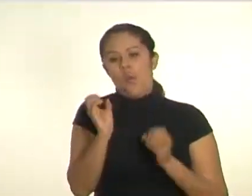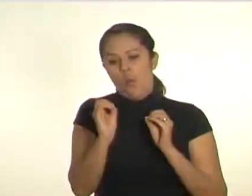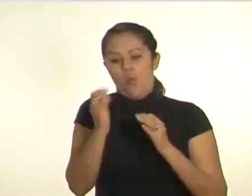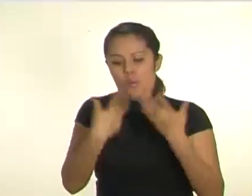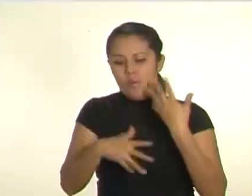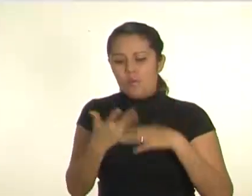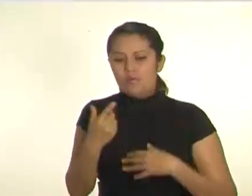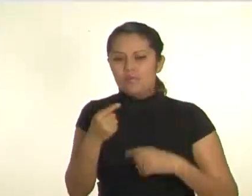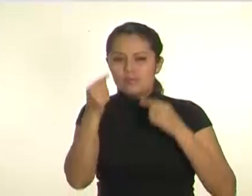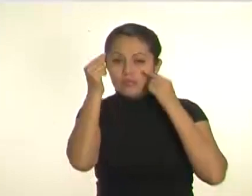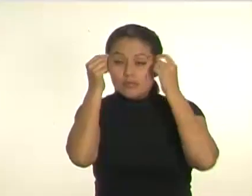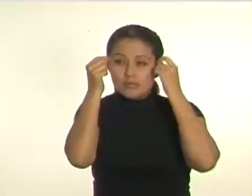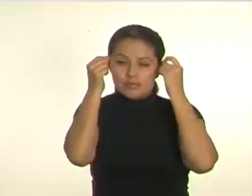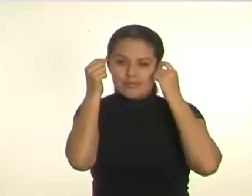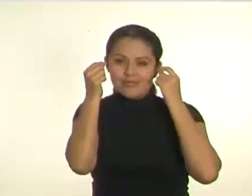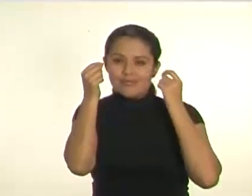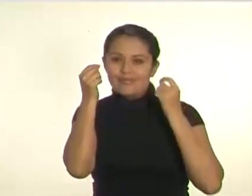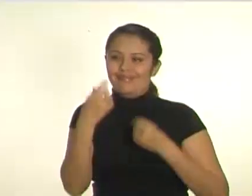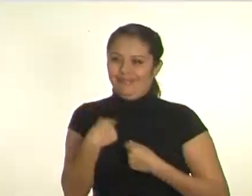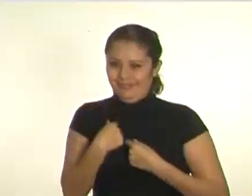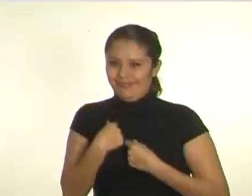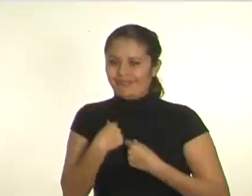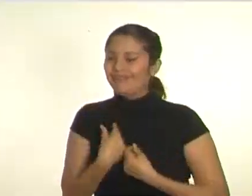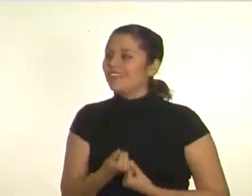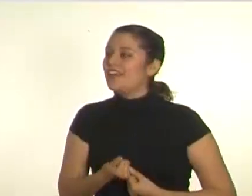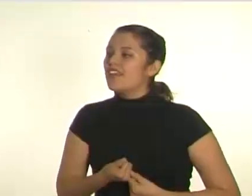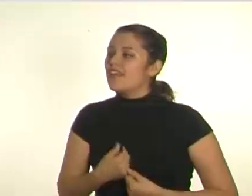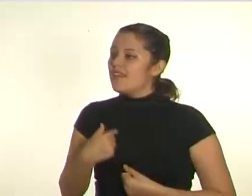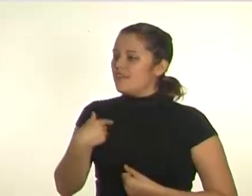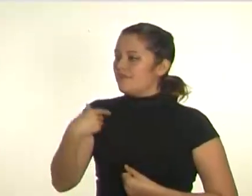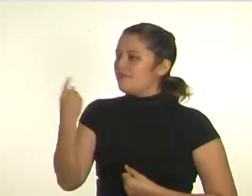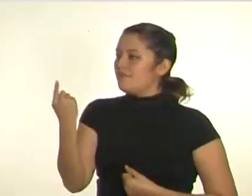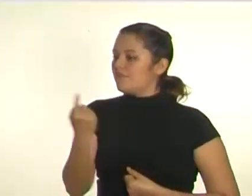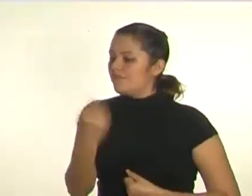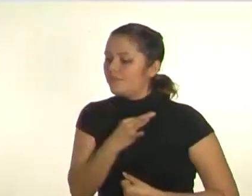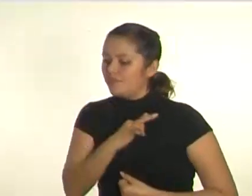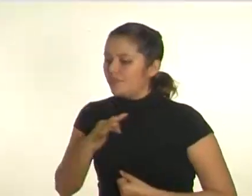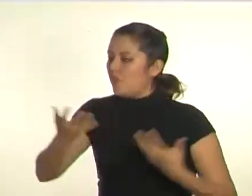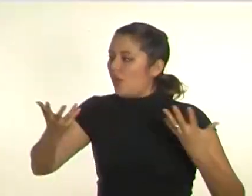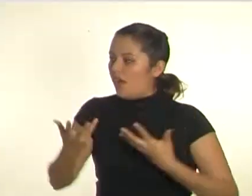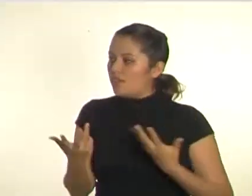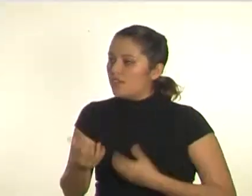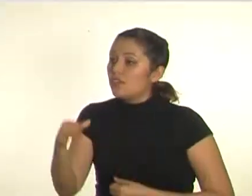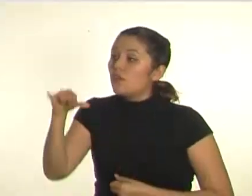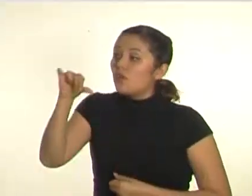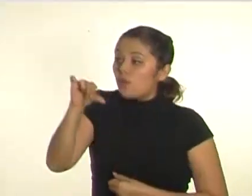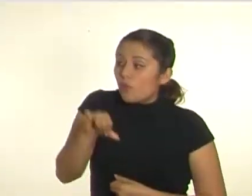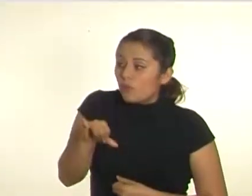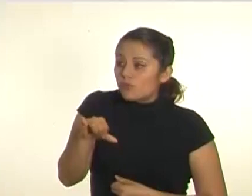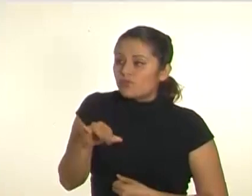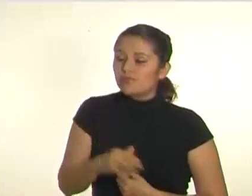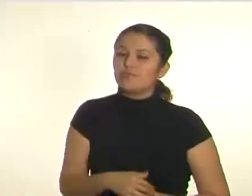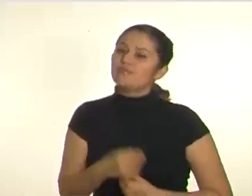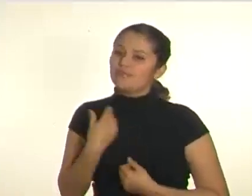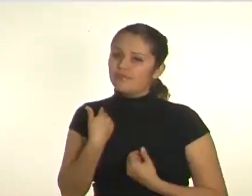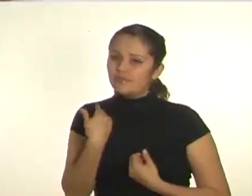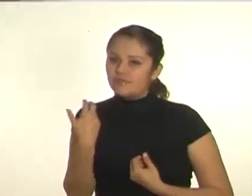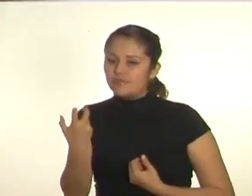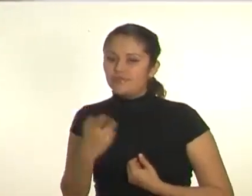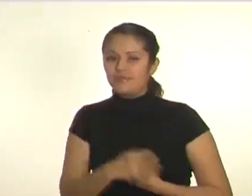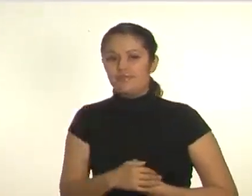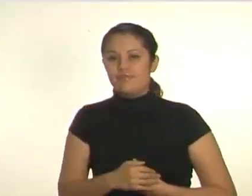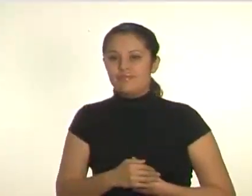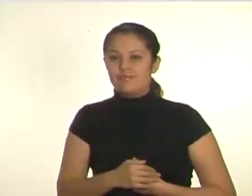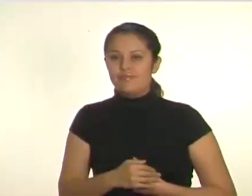¿Qué puedo hacer hoy? De esta forma nos damos cuenta que en